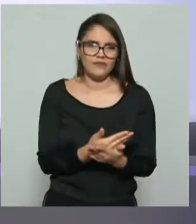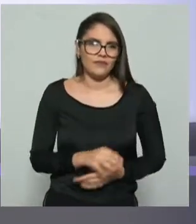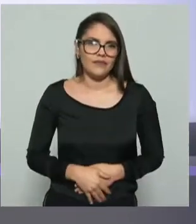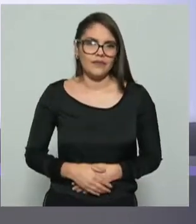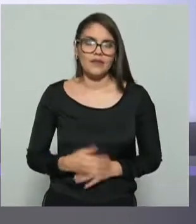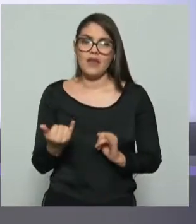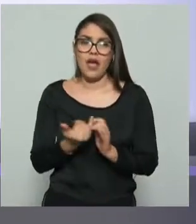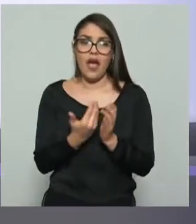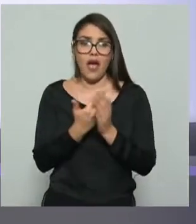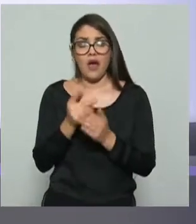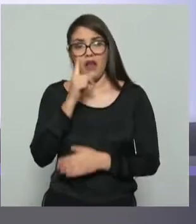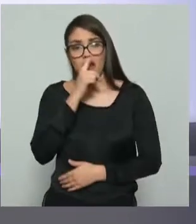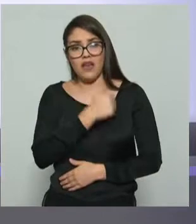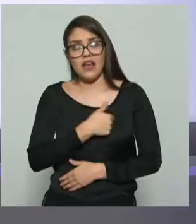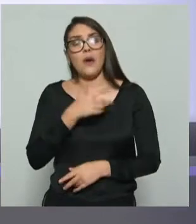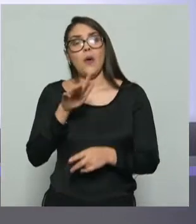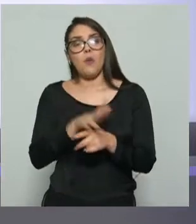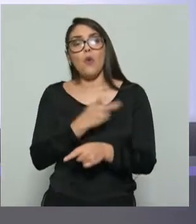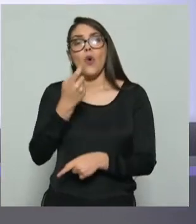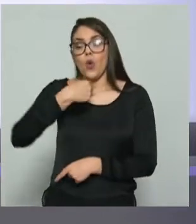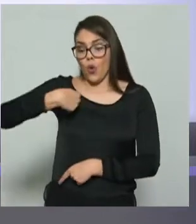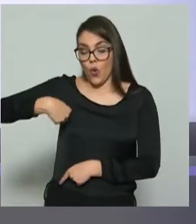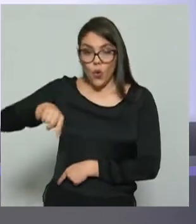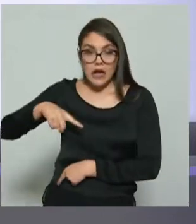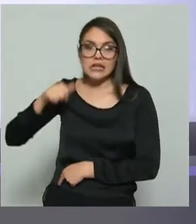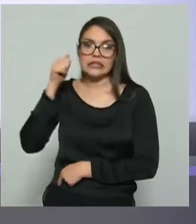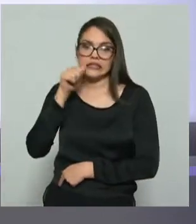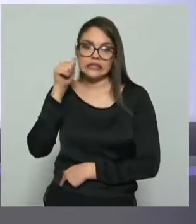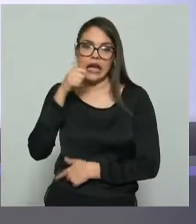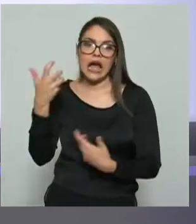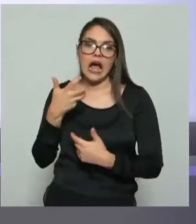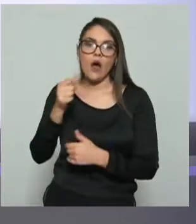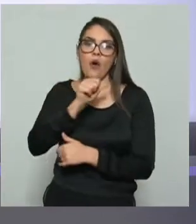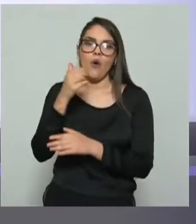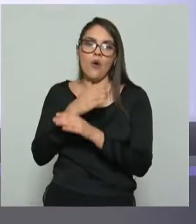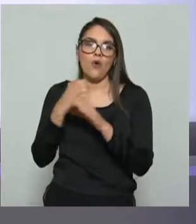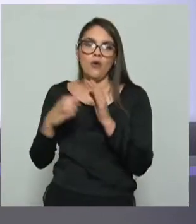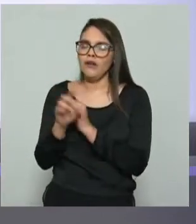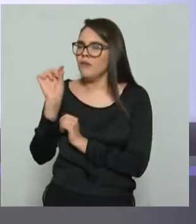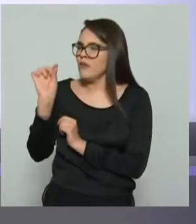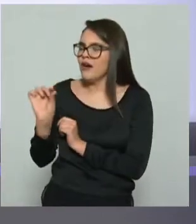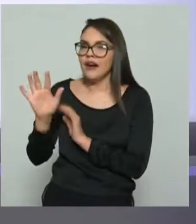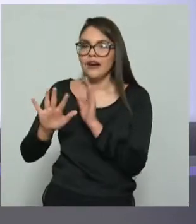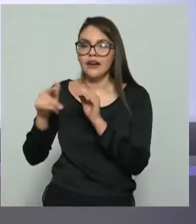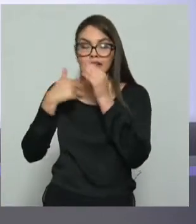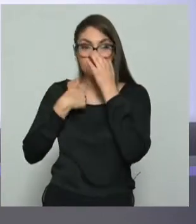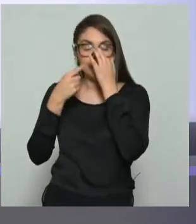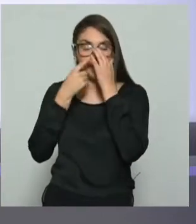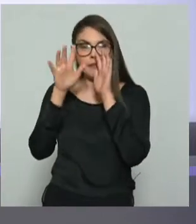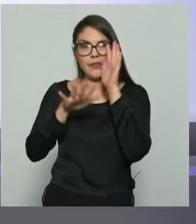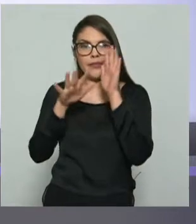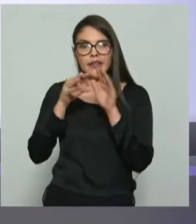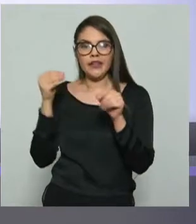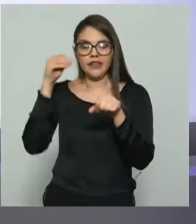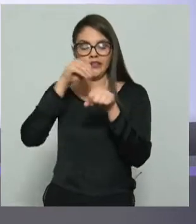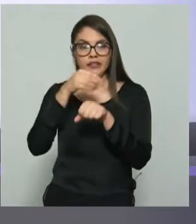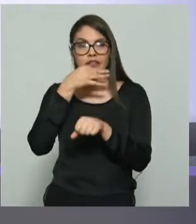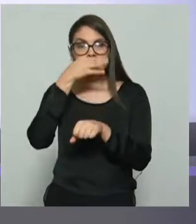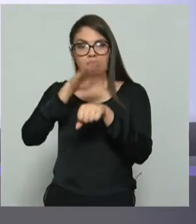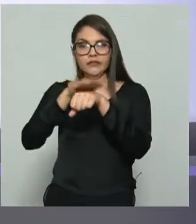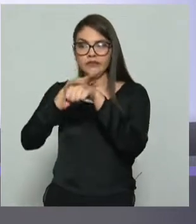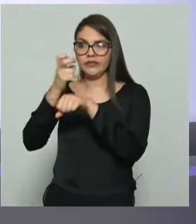Desafortunadamente, precisamente por eso siempre nosotras manejamos protocolos mínimos, no decimos publica, reporta esta página